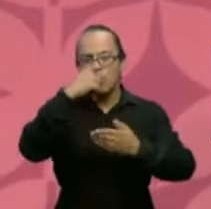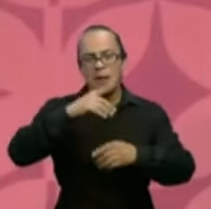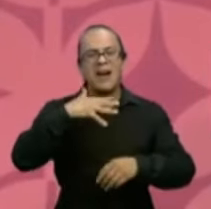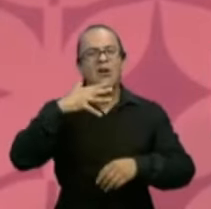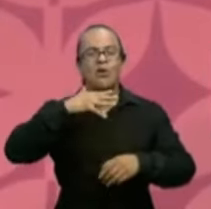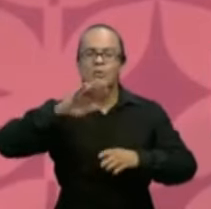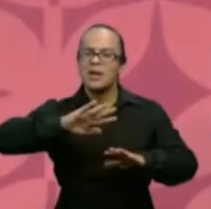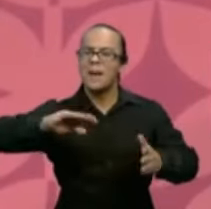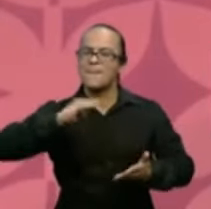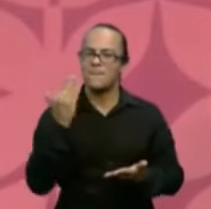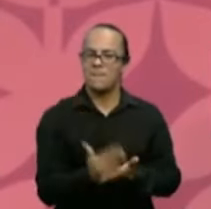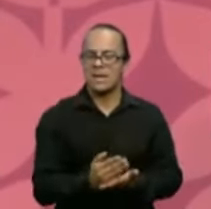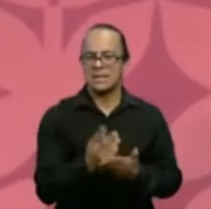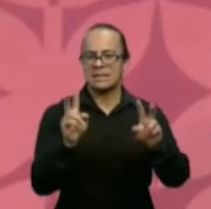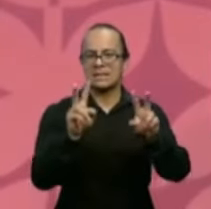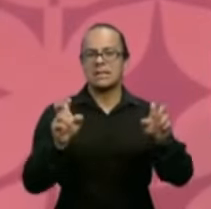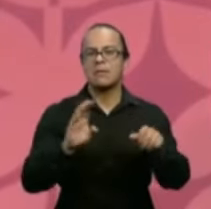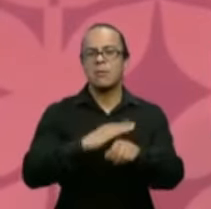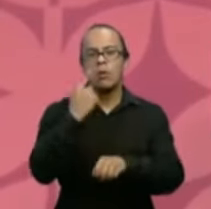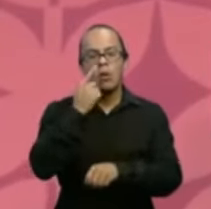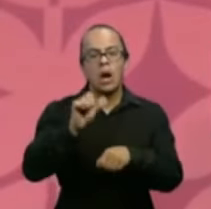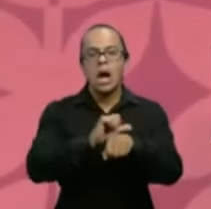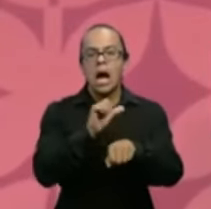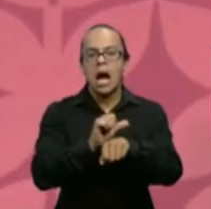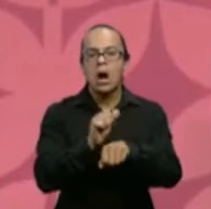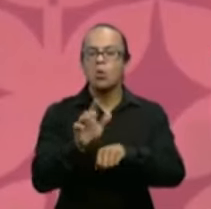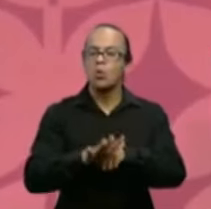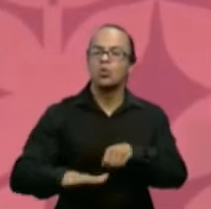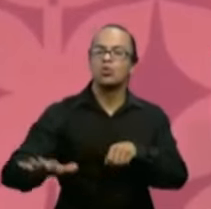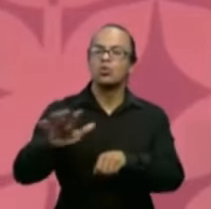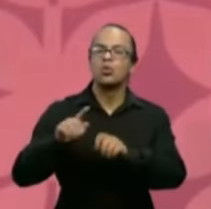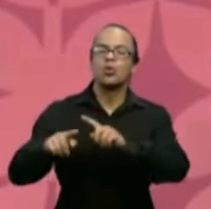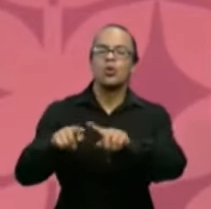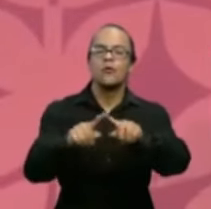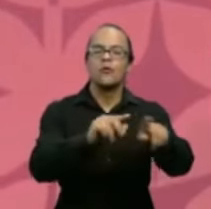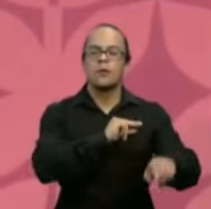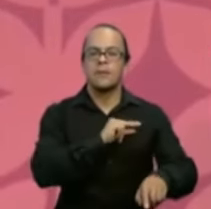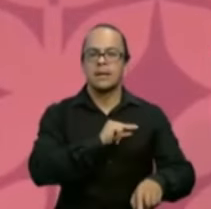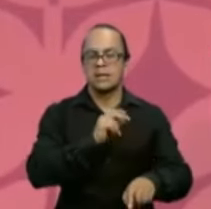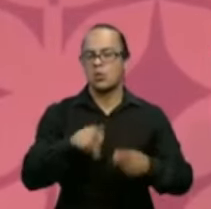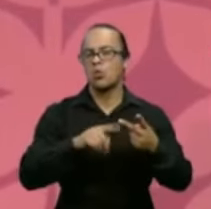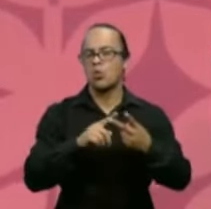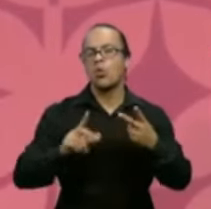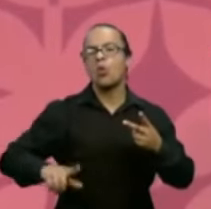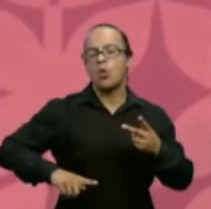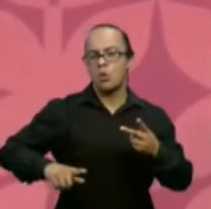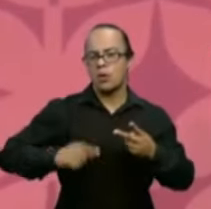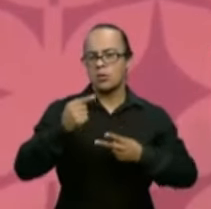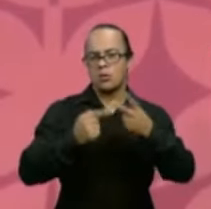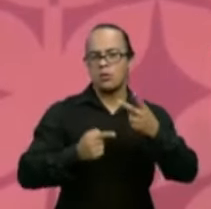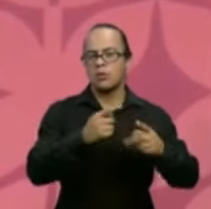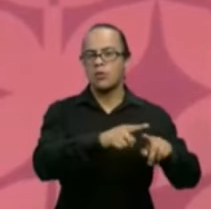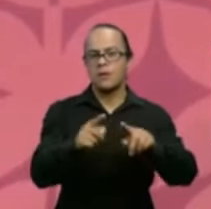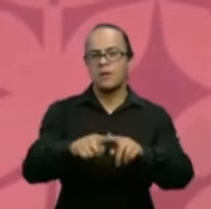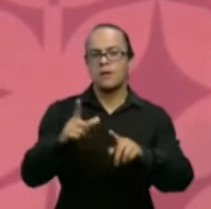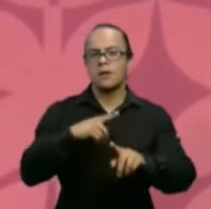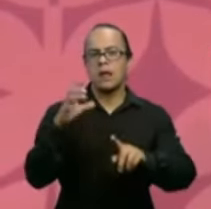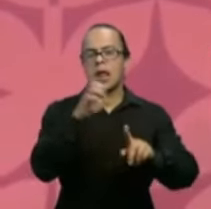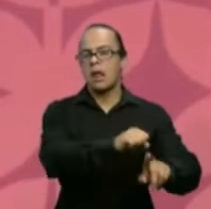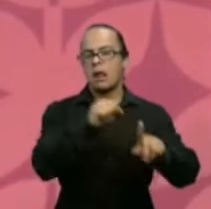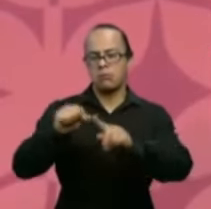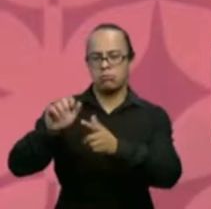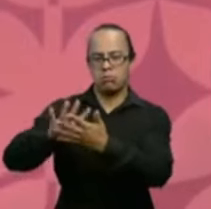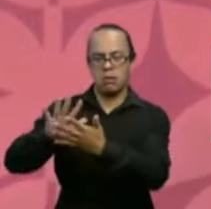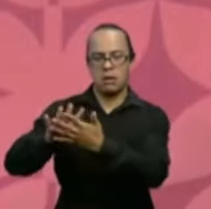corrupción en la remisión de vehículos automotores particulares o públicos a los llamados corralones, que